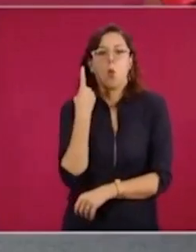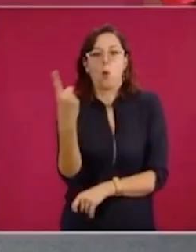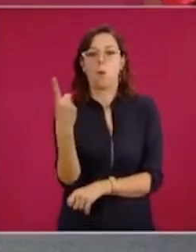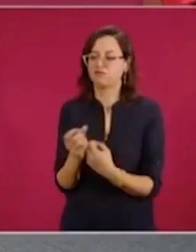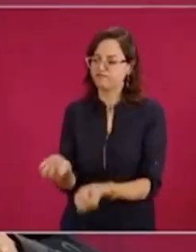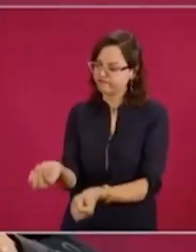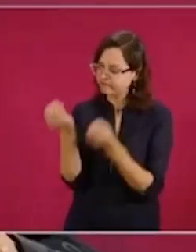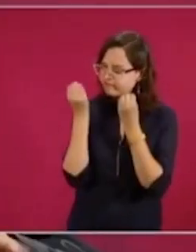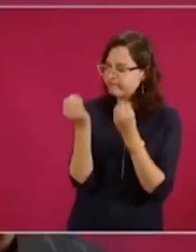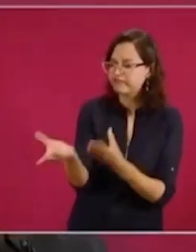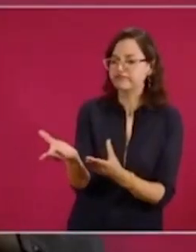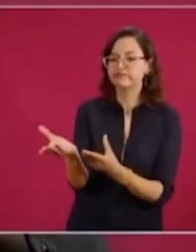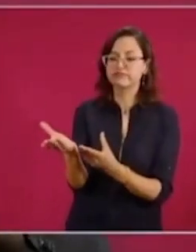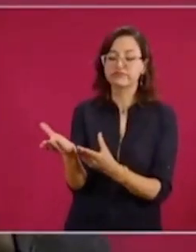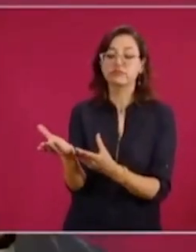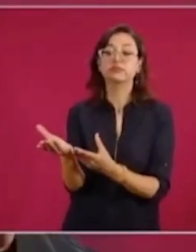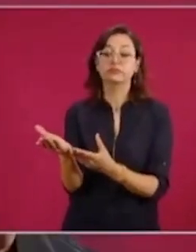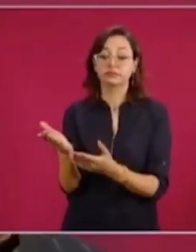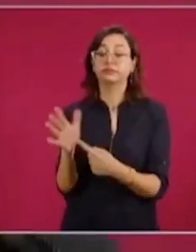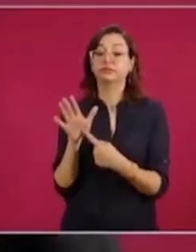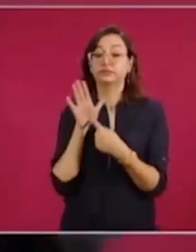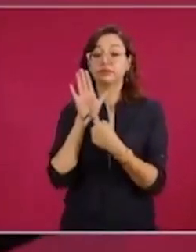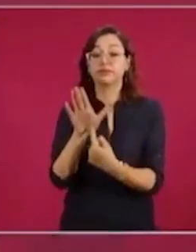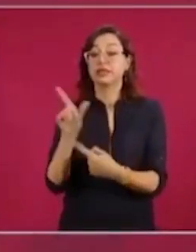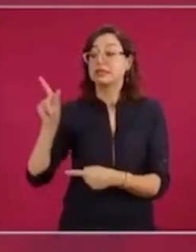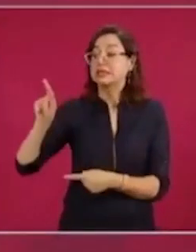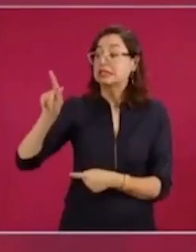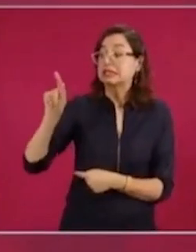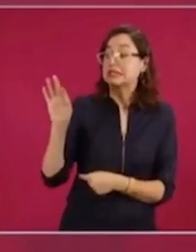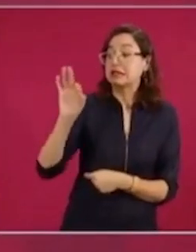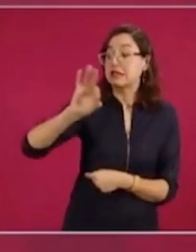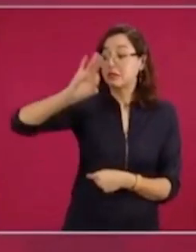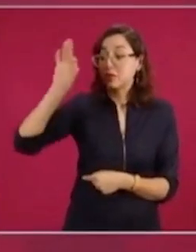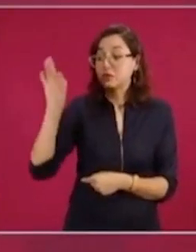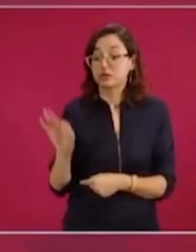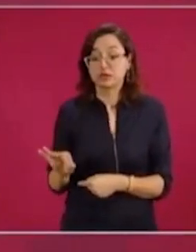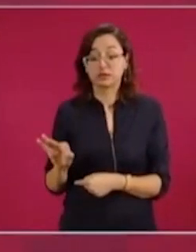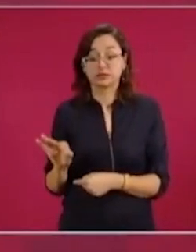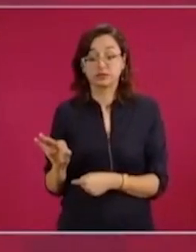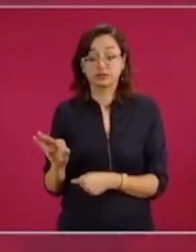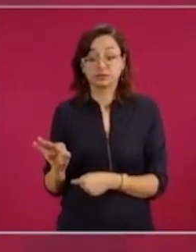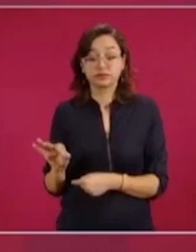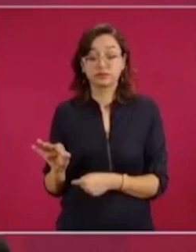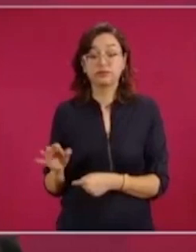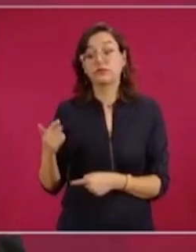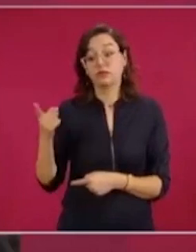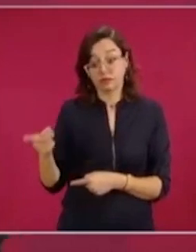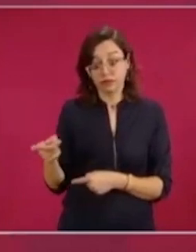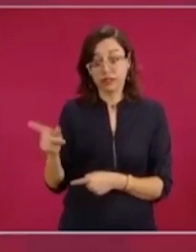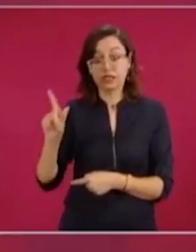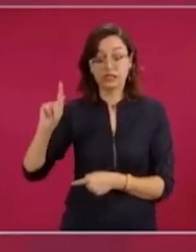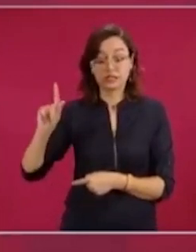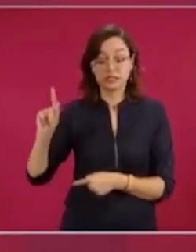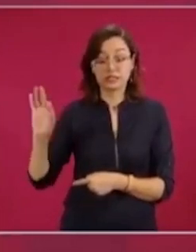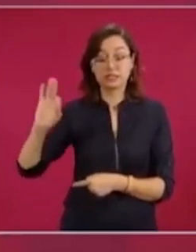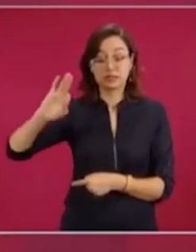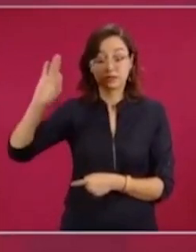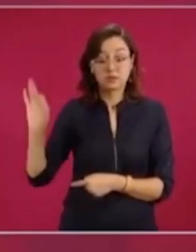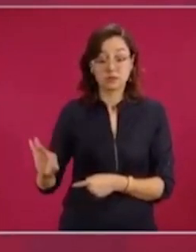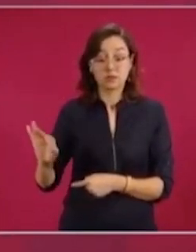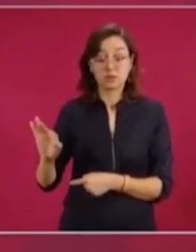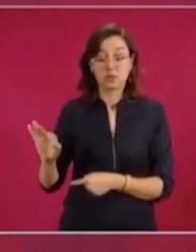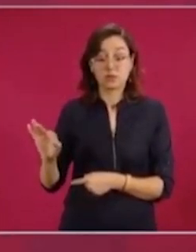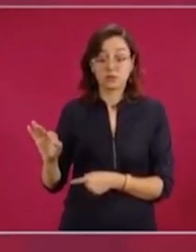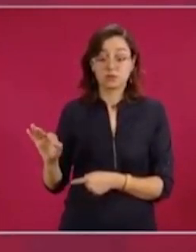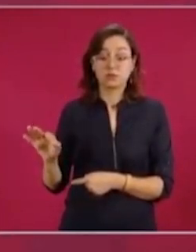del gobierno van a recibir, 70%. En ese 70% ya hay una